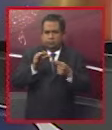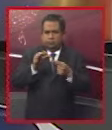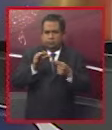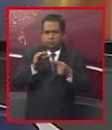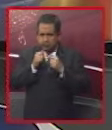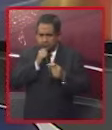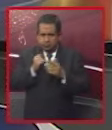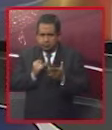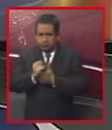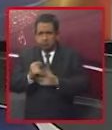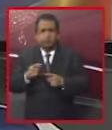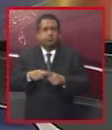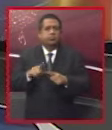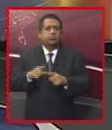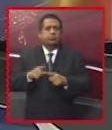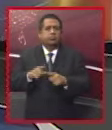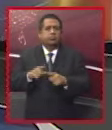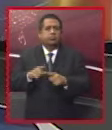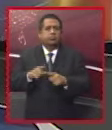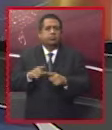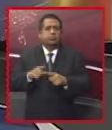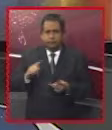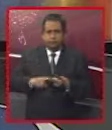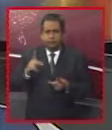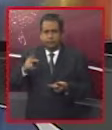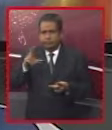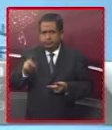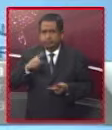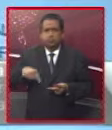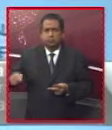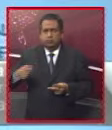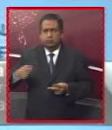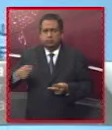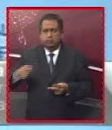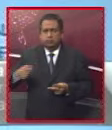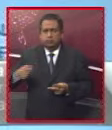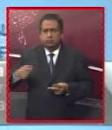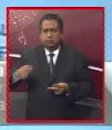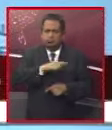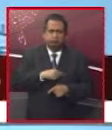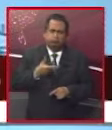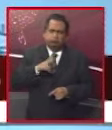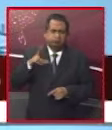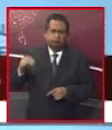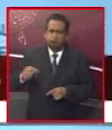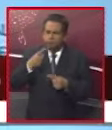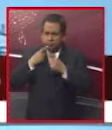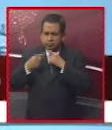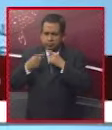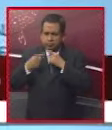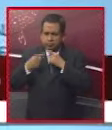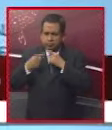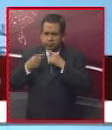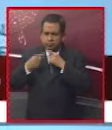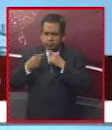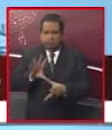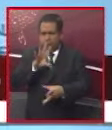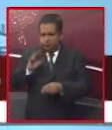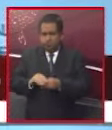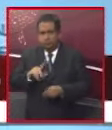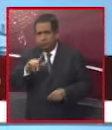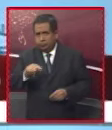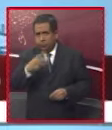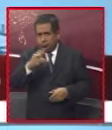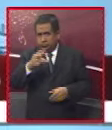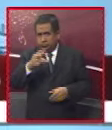presentaron reservas a este dictamen por parte de los senadores de los grupos parlamentarios del PT y el PRD. Todas fueron rechazadas por el Pleno.